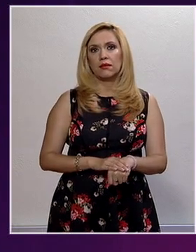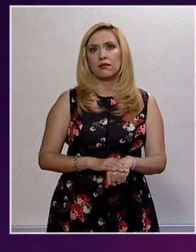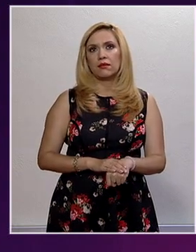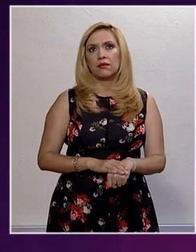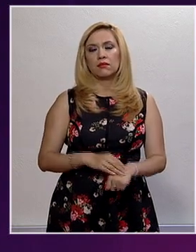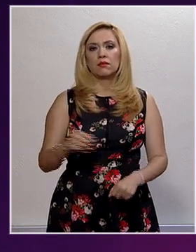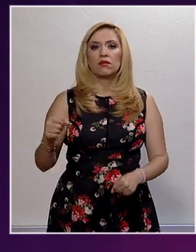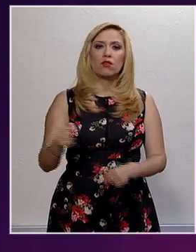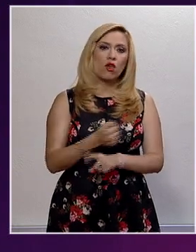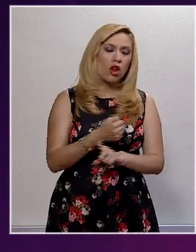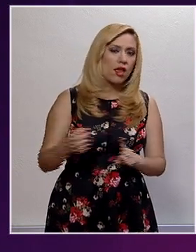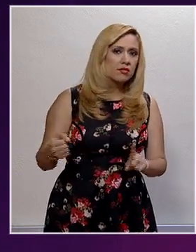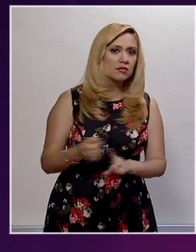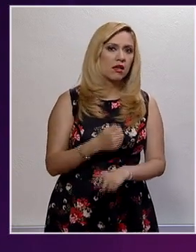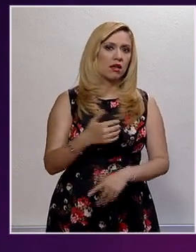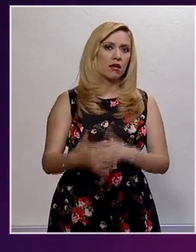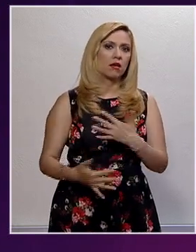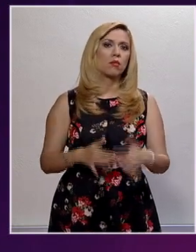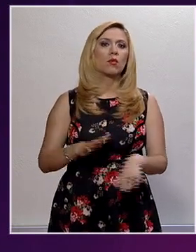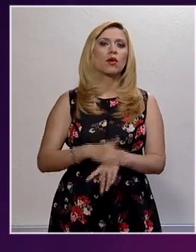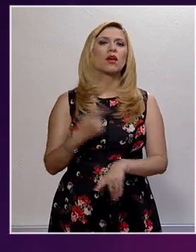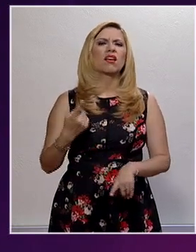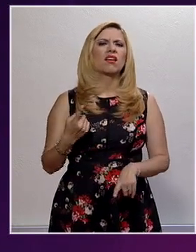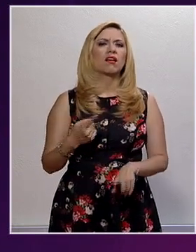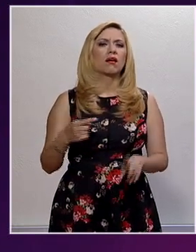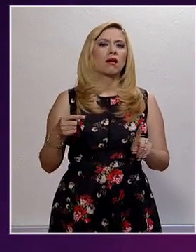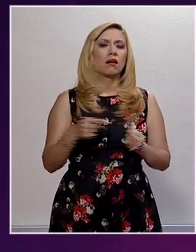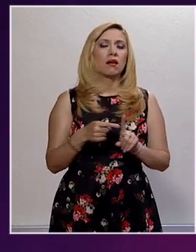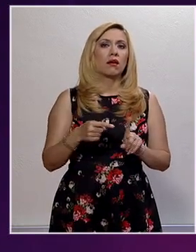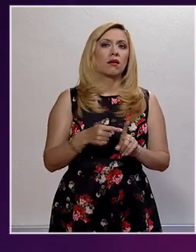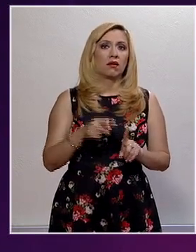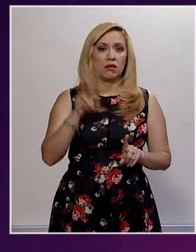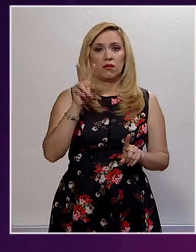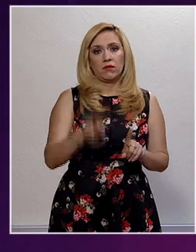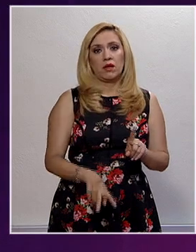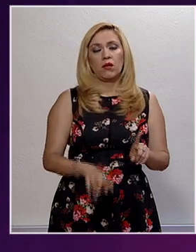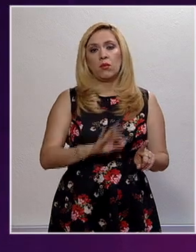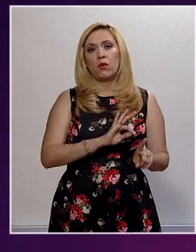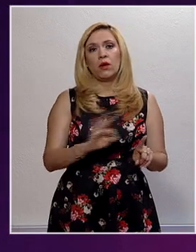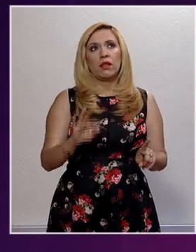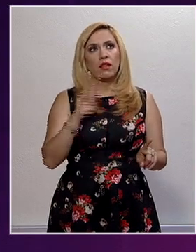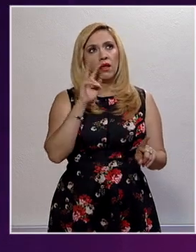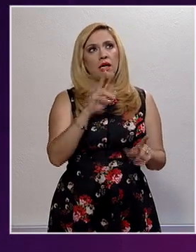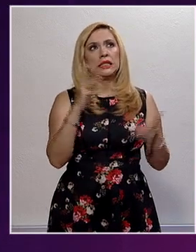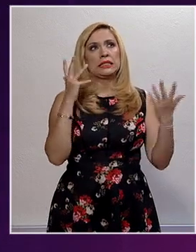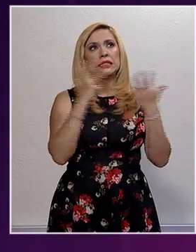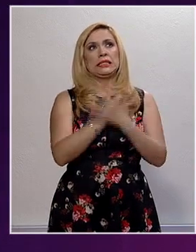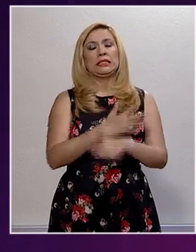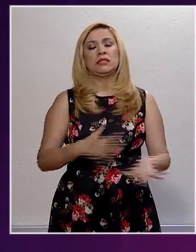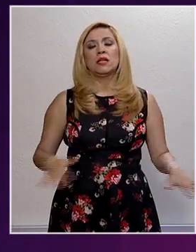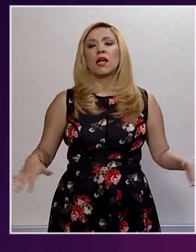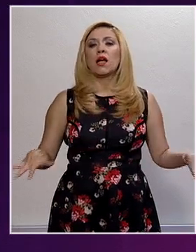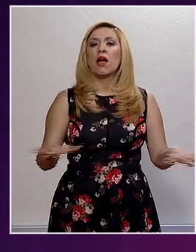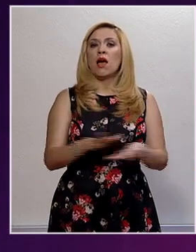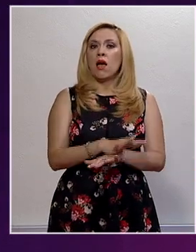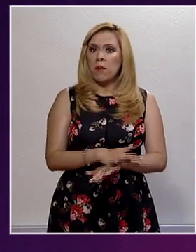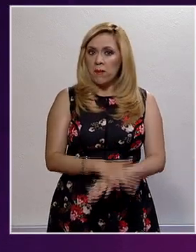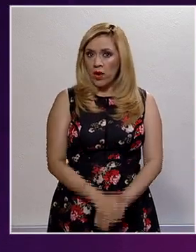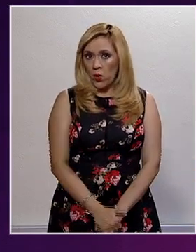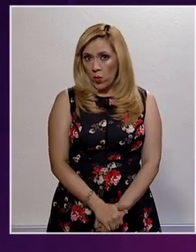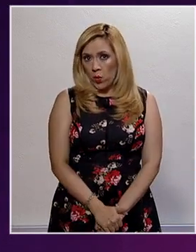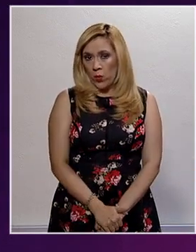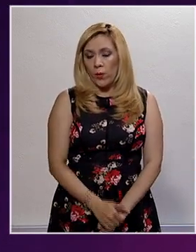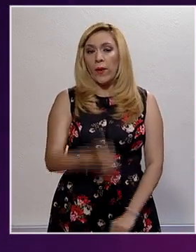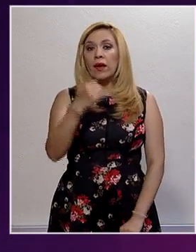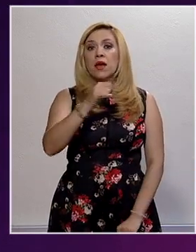de la violencia, porque finalmente pues eso es lo que nos permite poder transformar, ¿no?